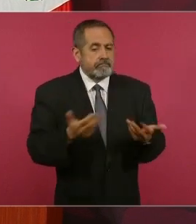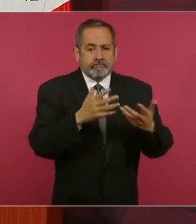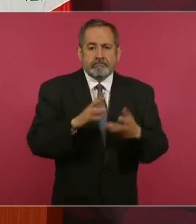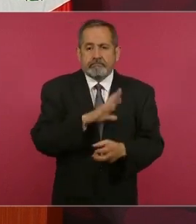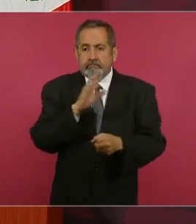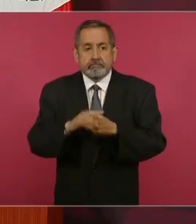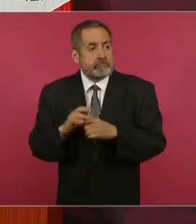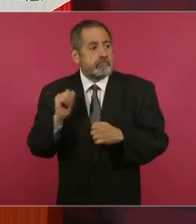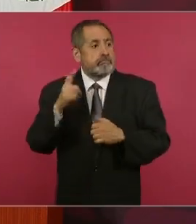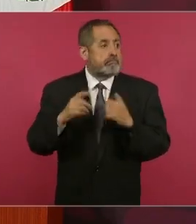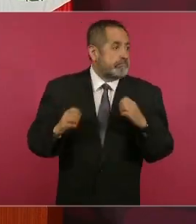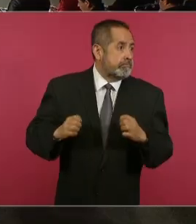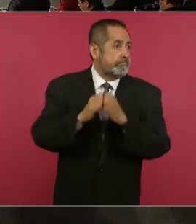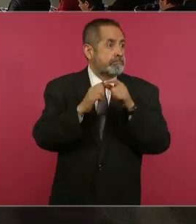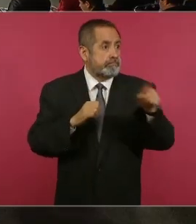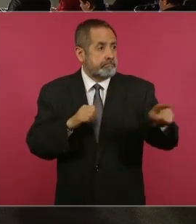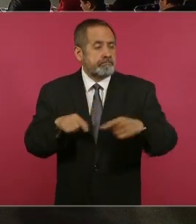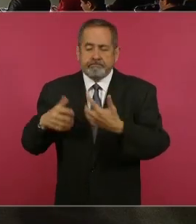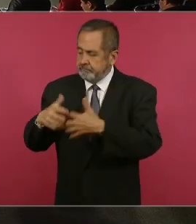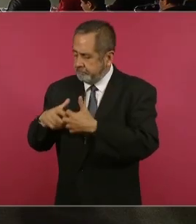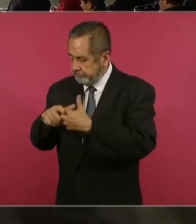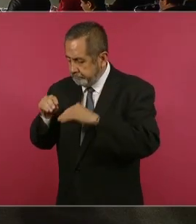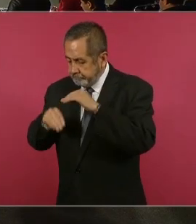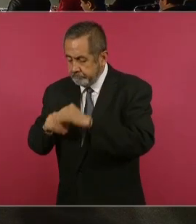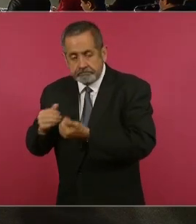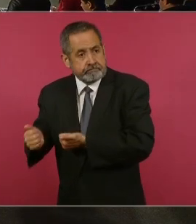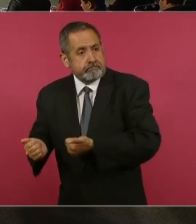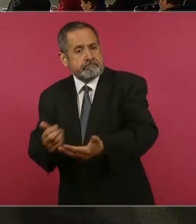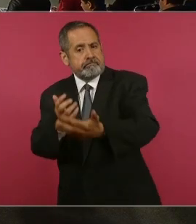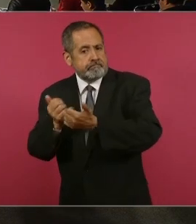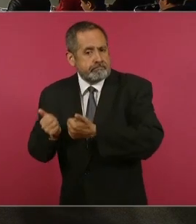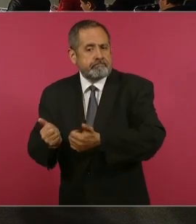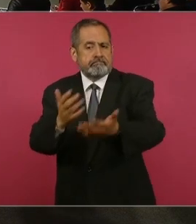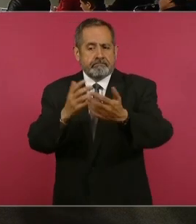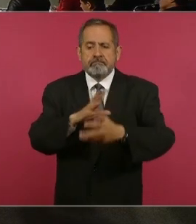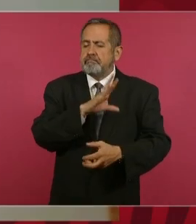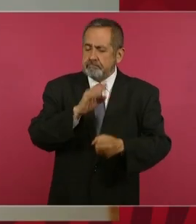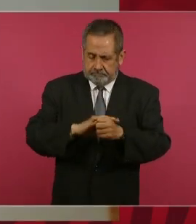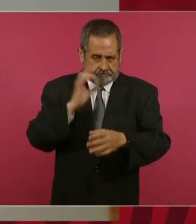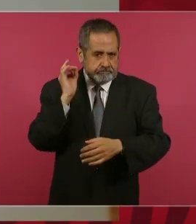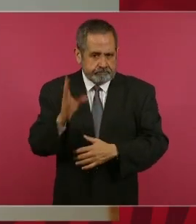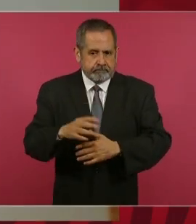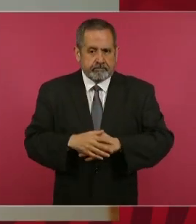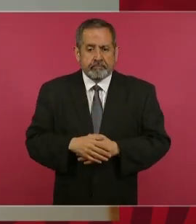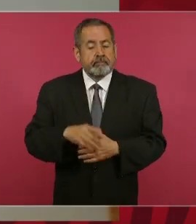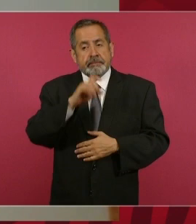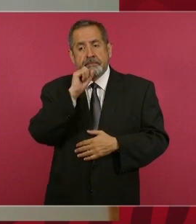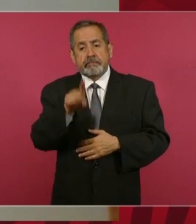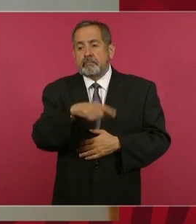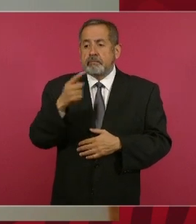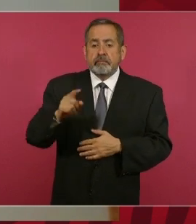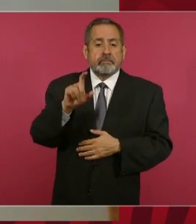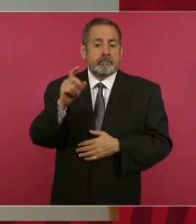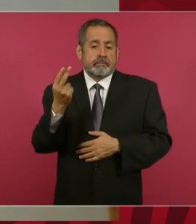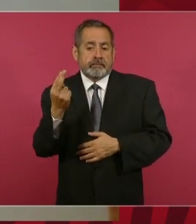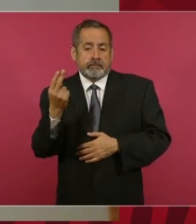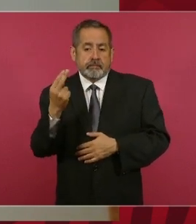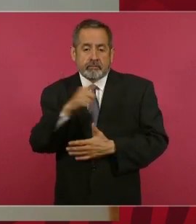la emergencia según se vaya necesitando. Asimismo, tenemos 25 puntos